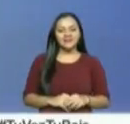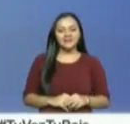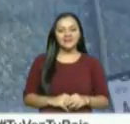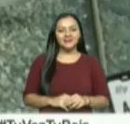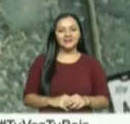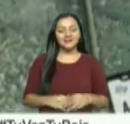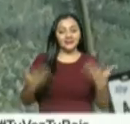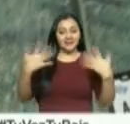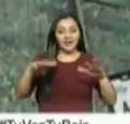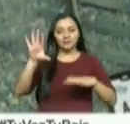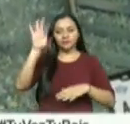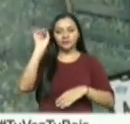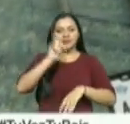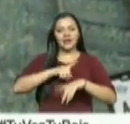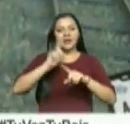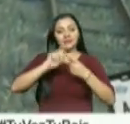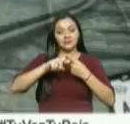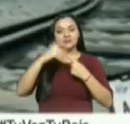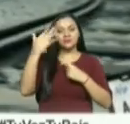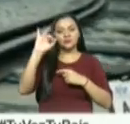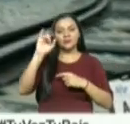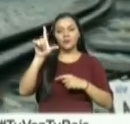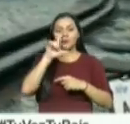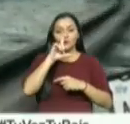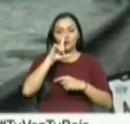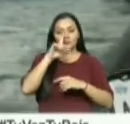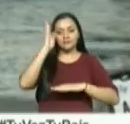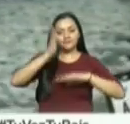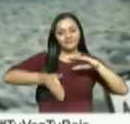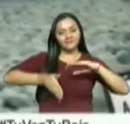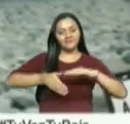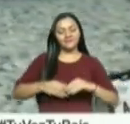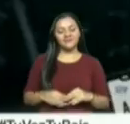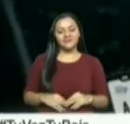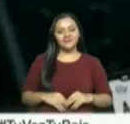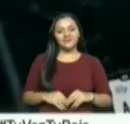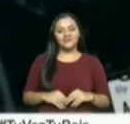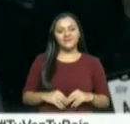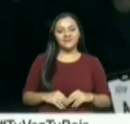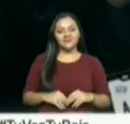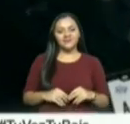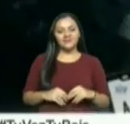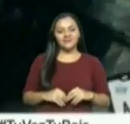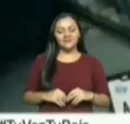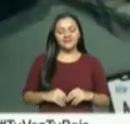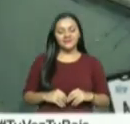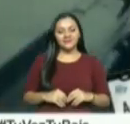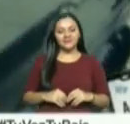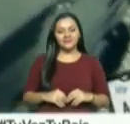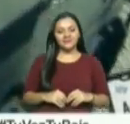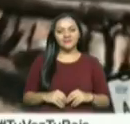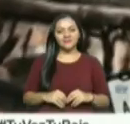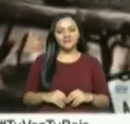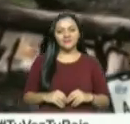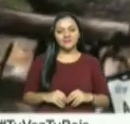www.worldtravelawards.com/vote hasta el 19 de julio. Luis Andrade, Noticiero Ciudadano.